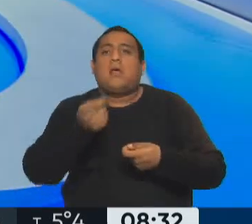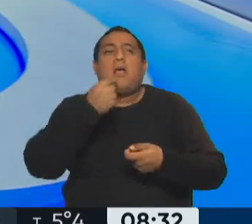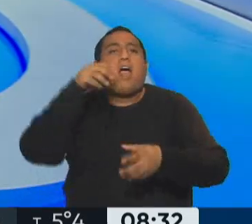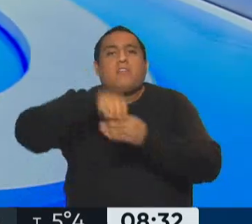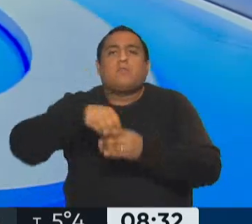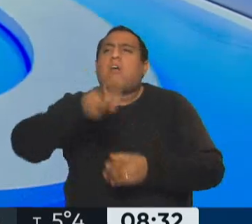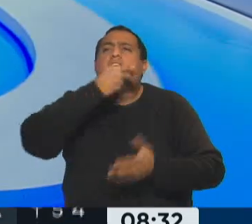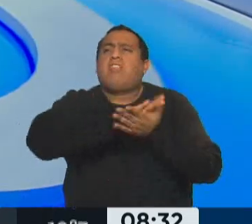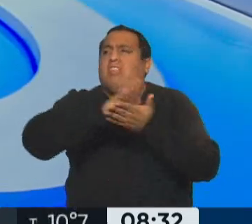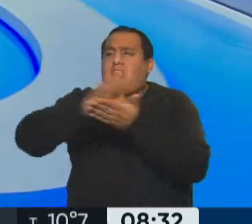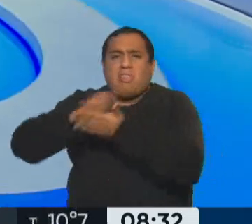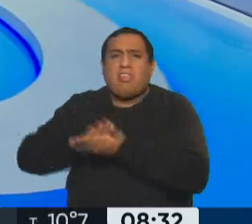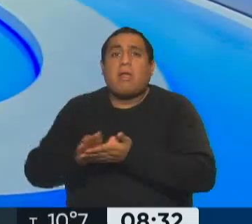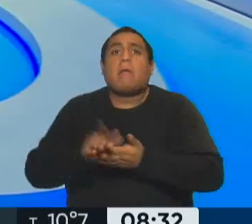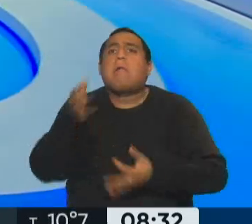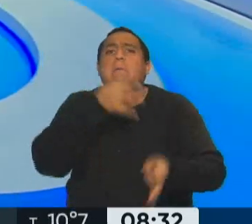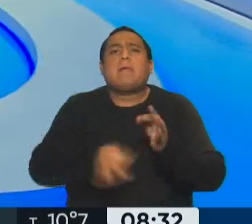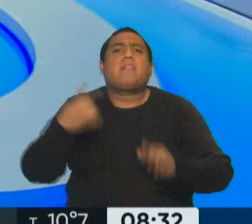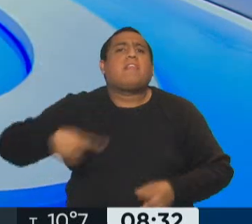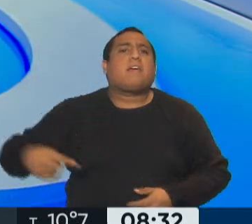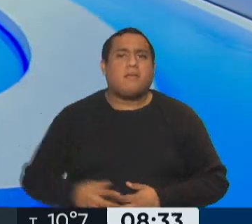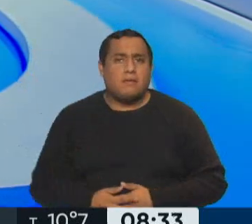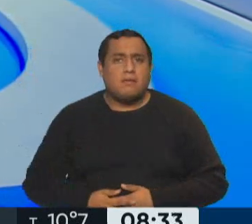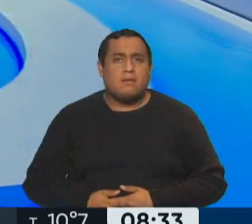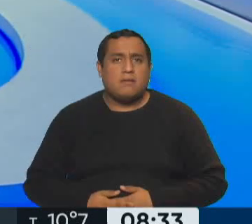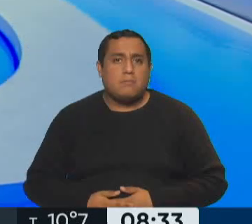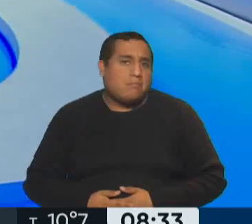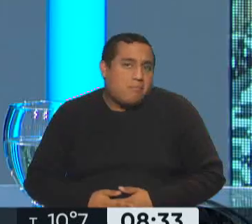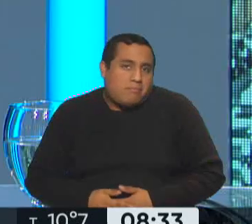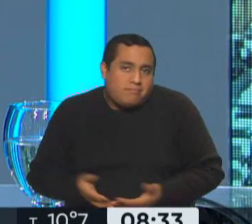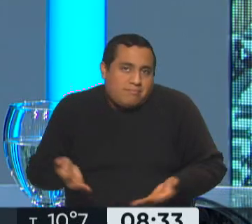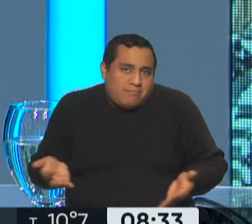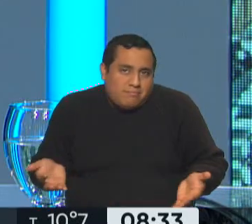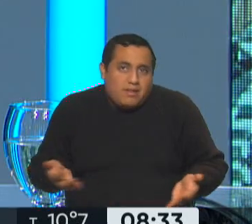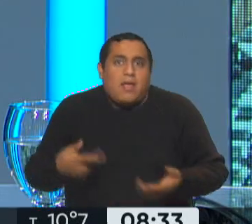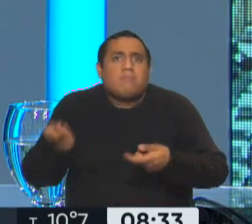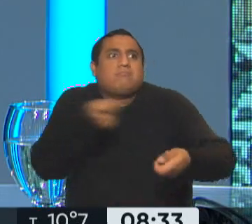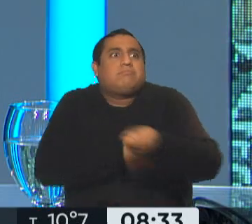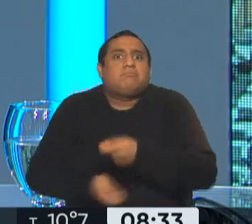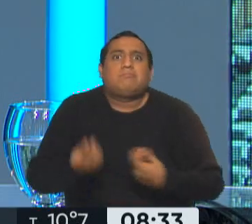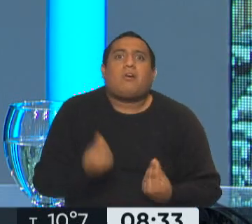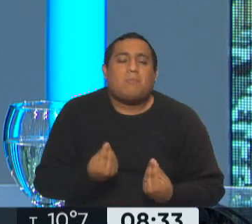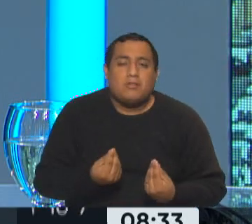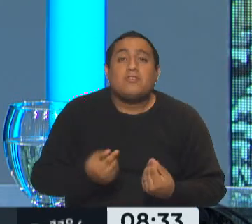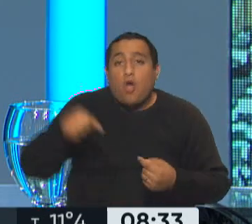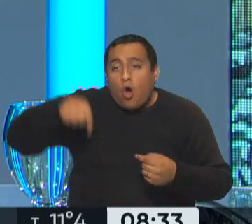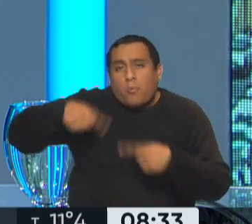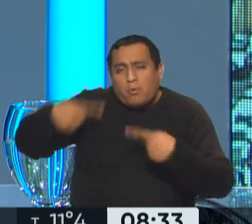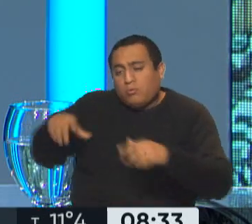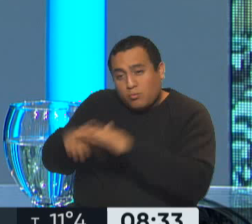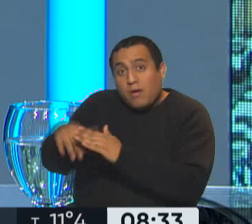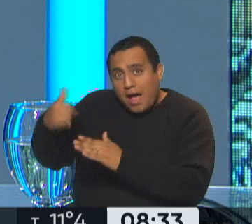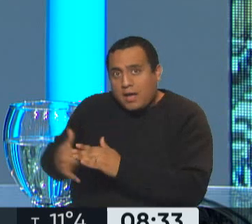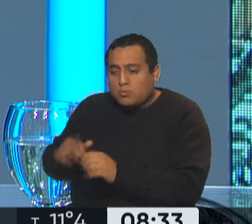vacíos. ¿Qué vende? ¿Qué hace para comercializar? Entonces ese pequeño stock que tiene hoy, lo tiene que